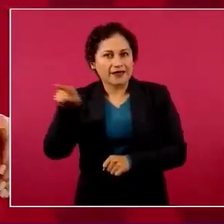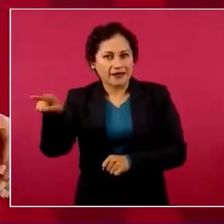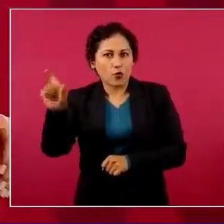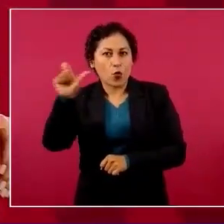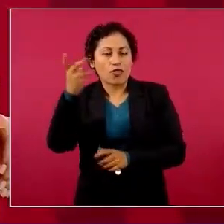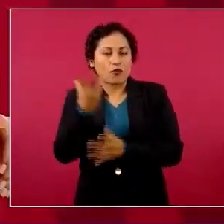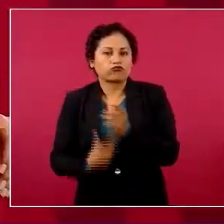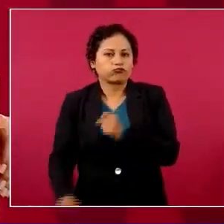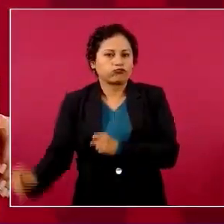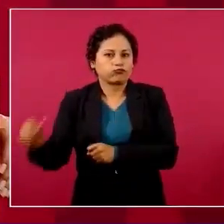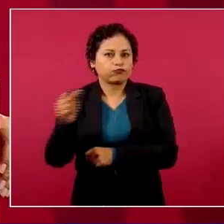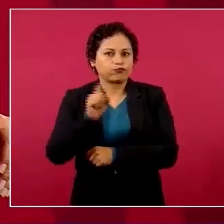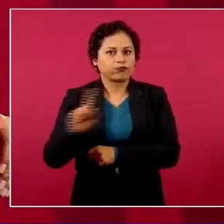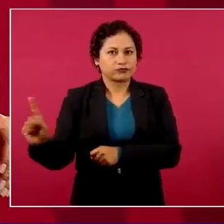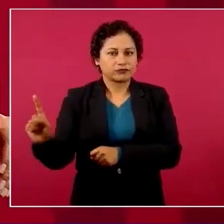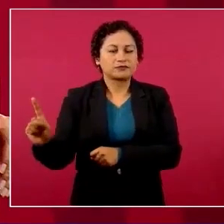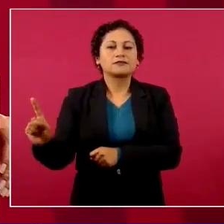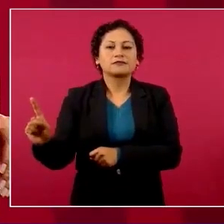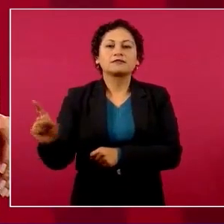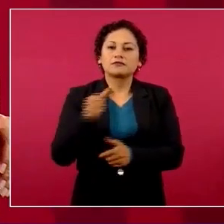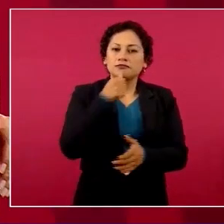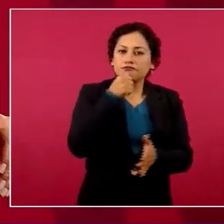Santana